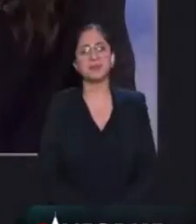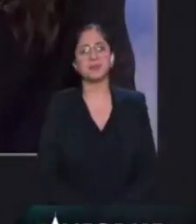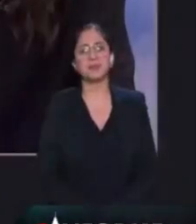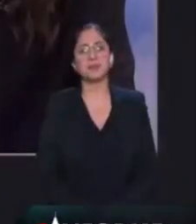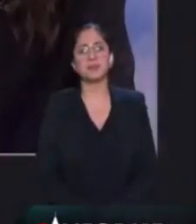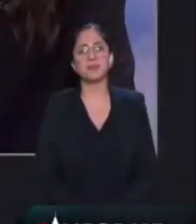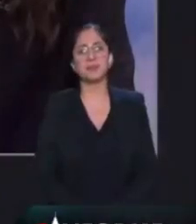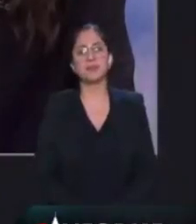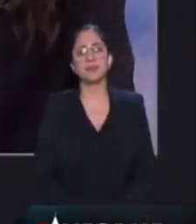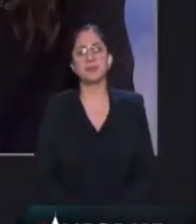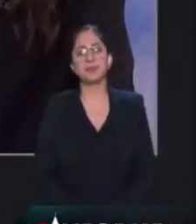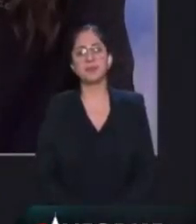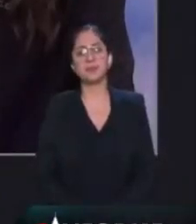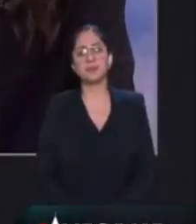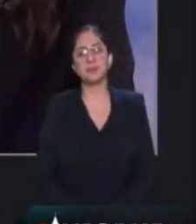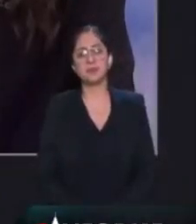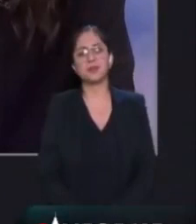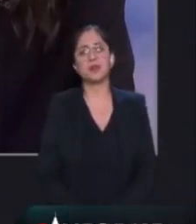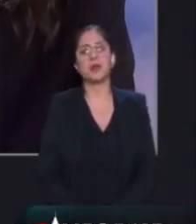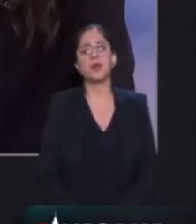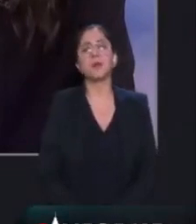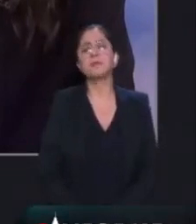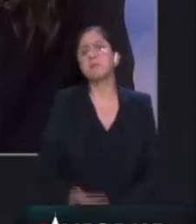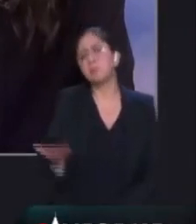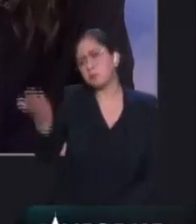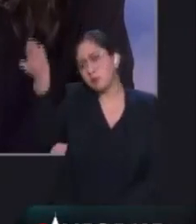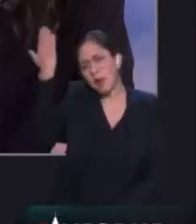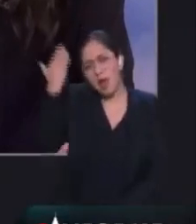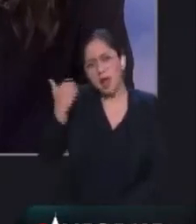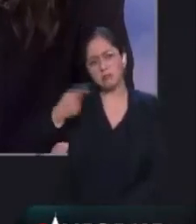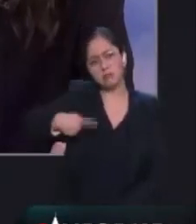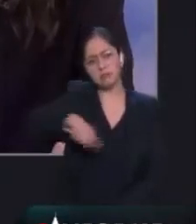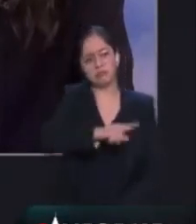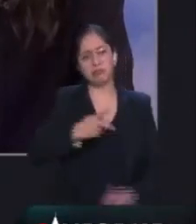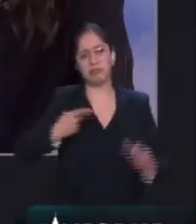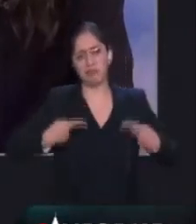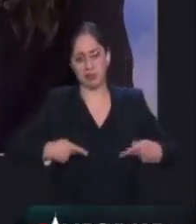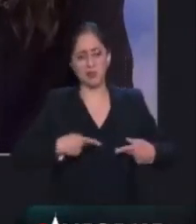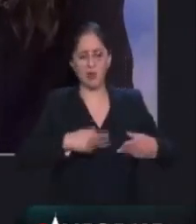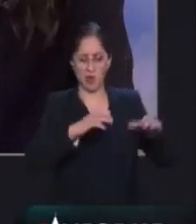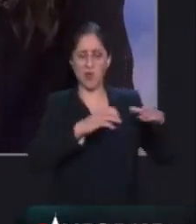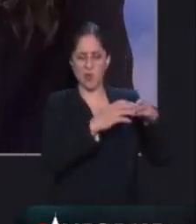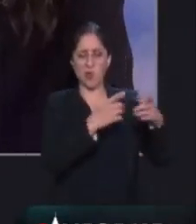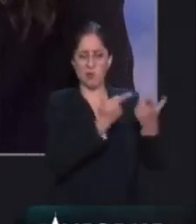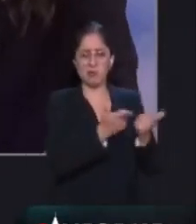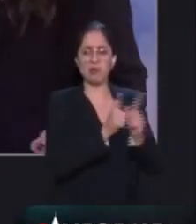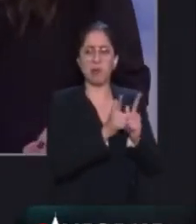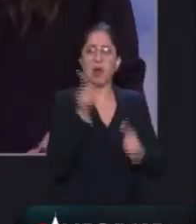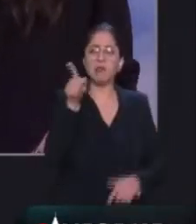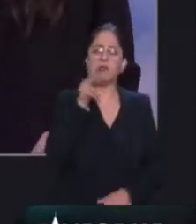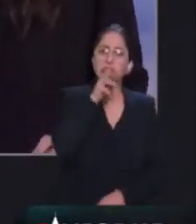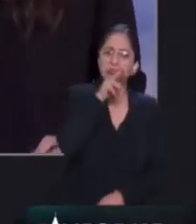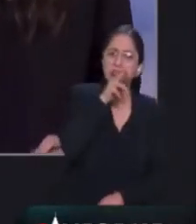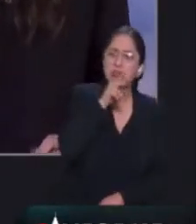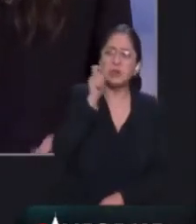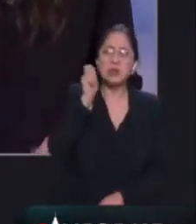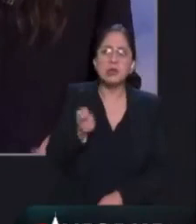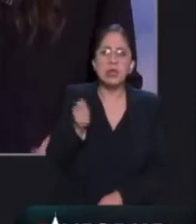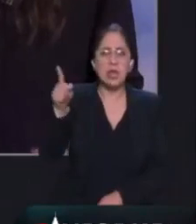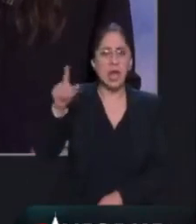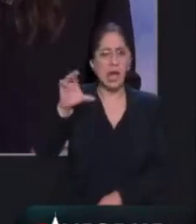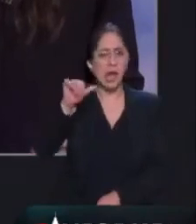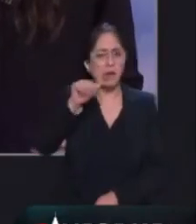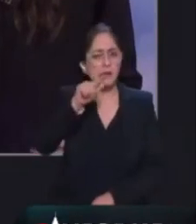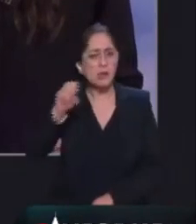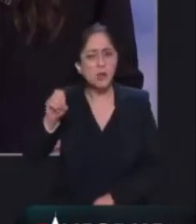Había, sobre todo durante el proceso de campaña, una preocupación por un sector de la población allá en Perú. Decían que Castillo no iba